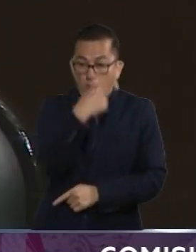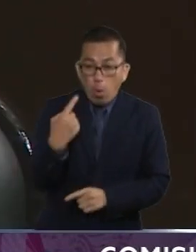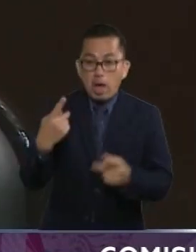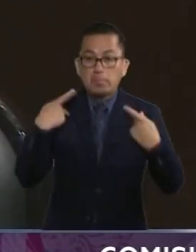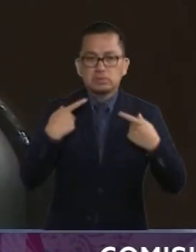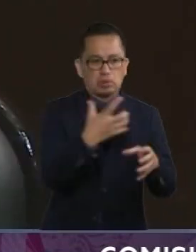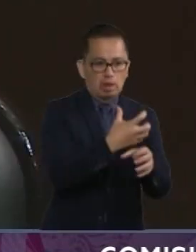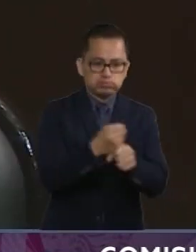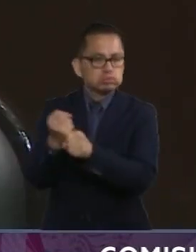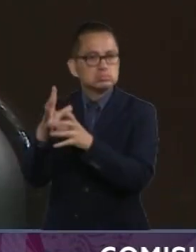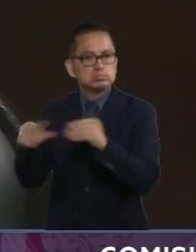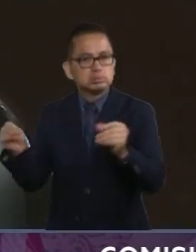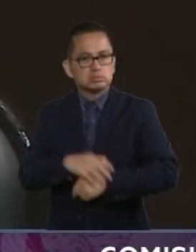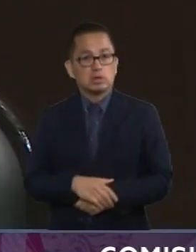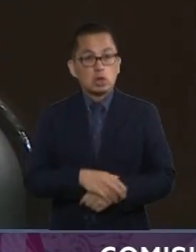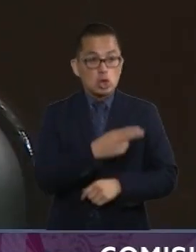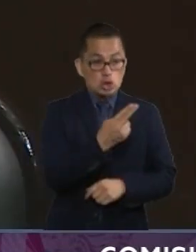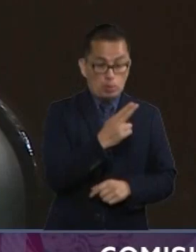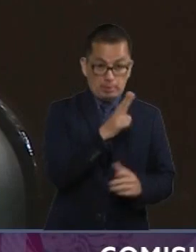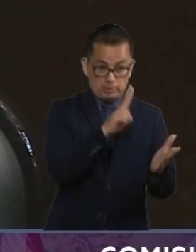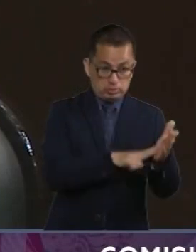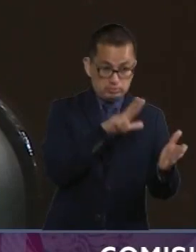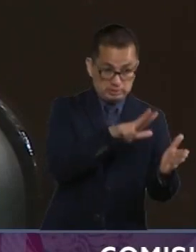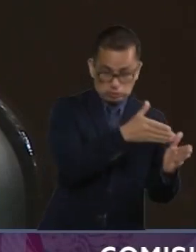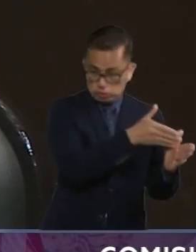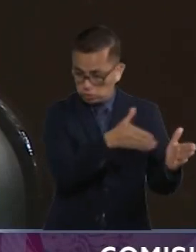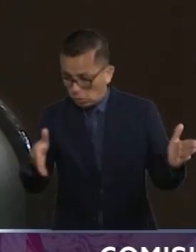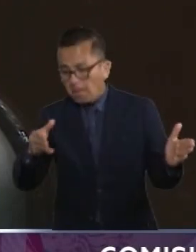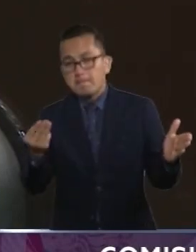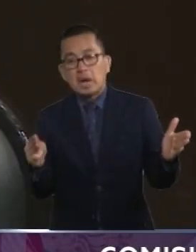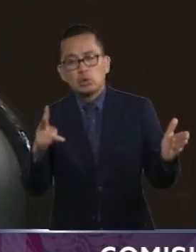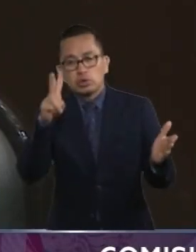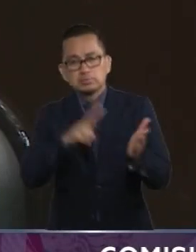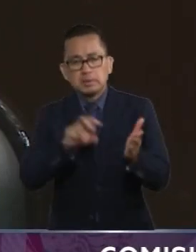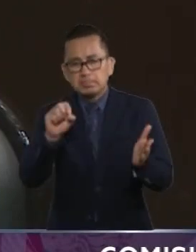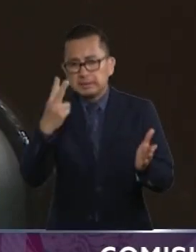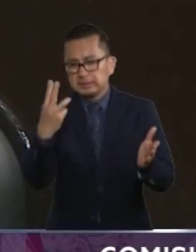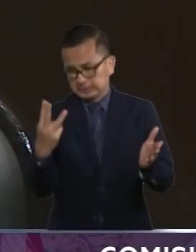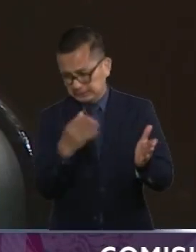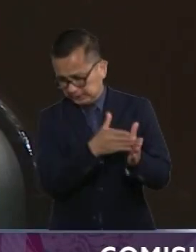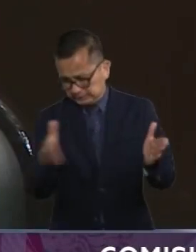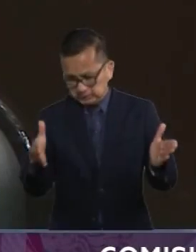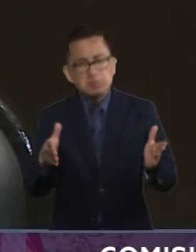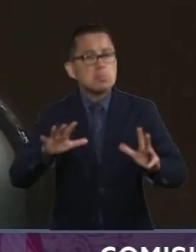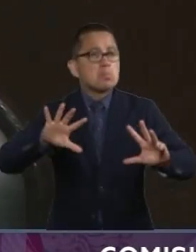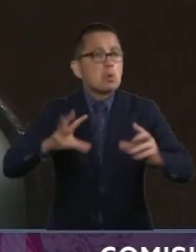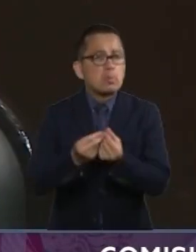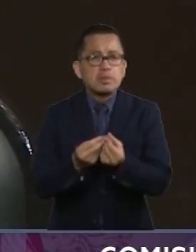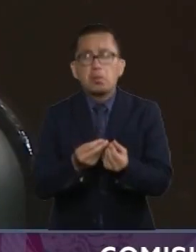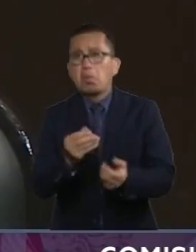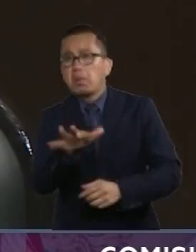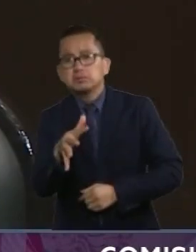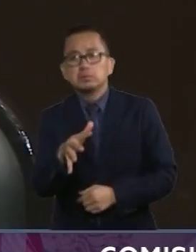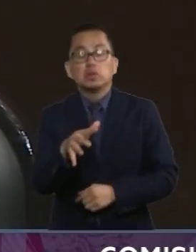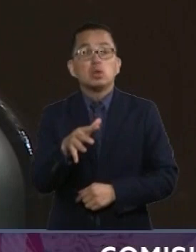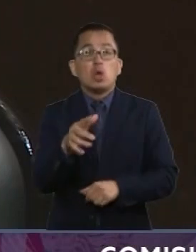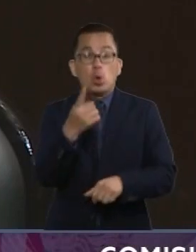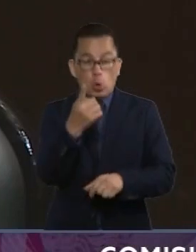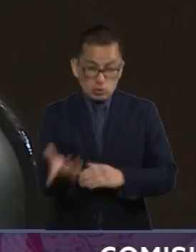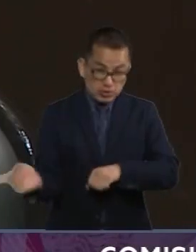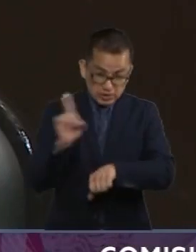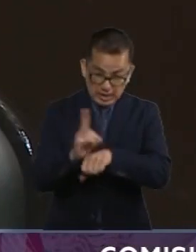1 de diciembre de 2018 y mayo de 2023, se registraron en el país un promedio de 25 personas desaparecidas